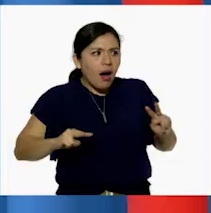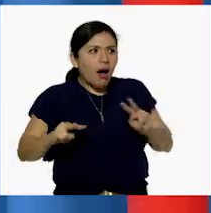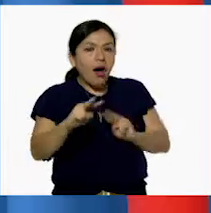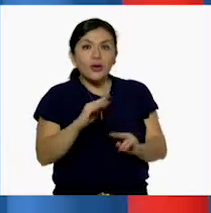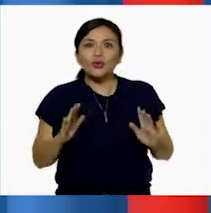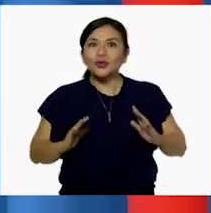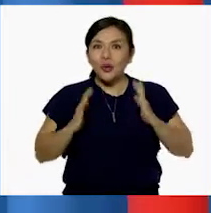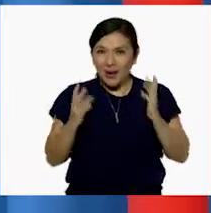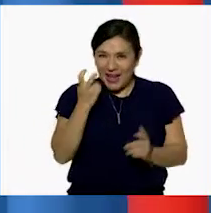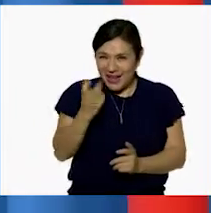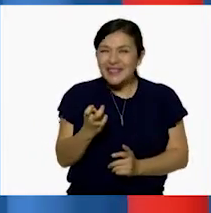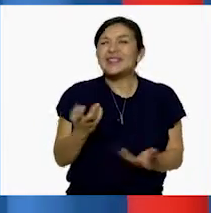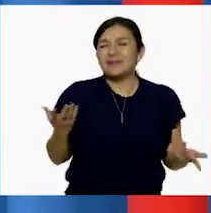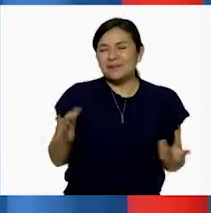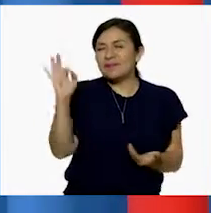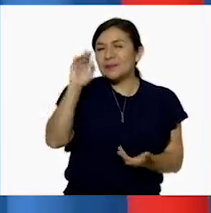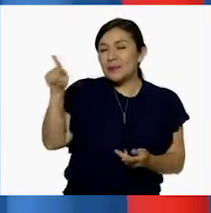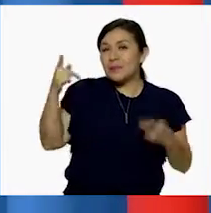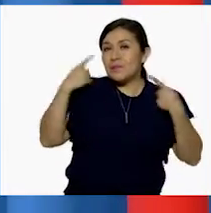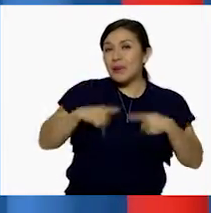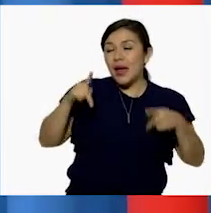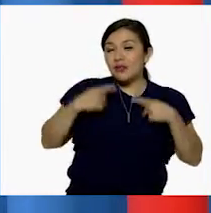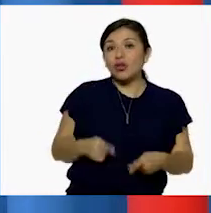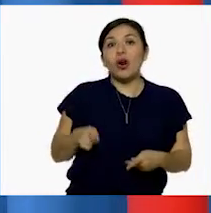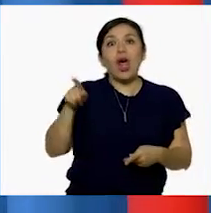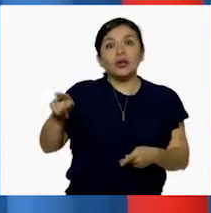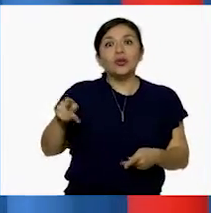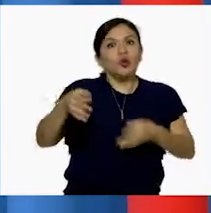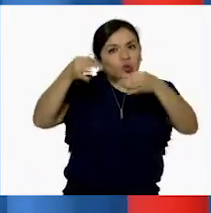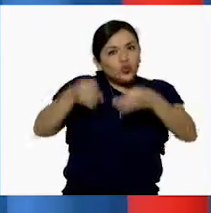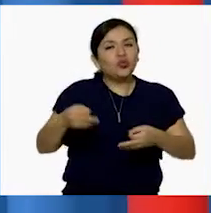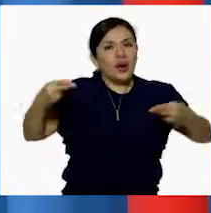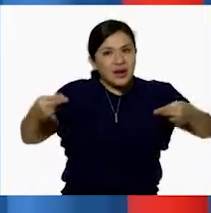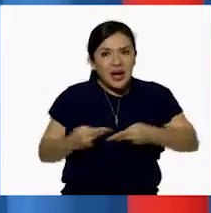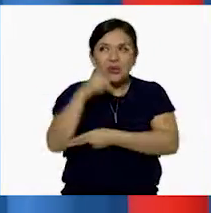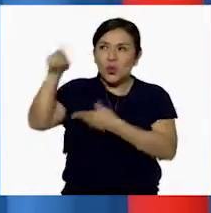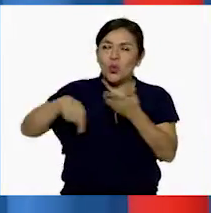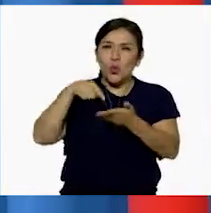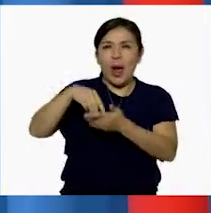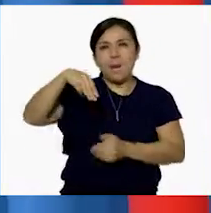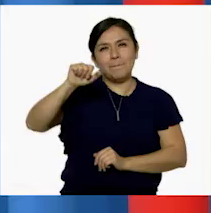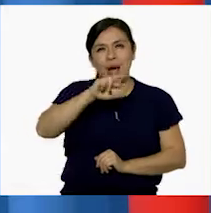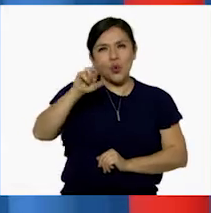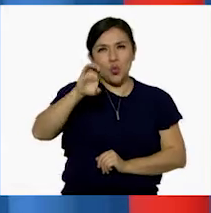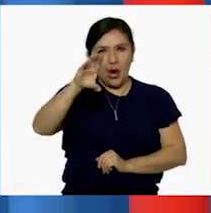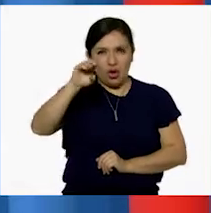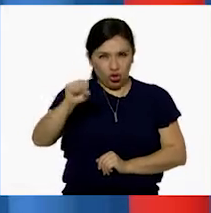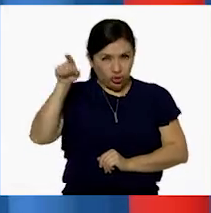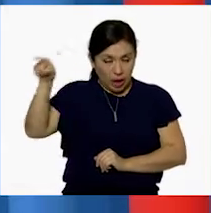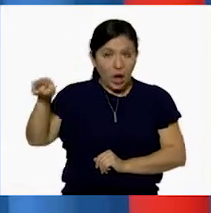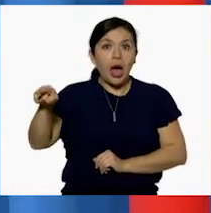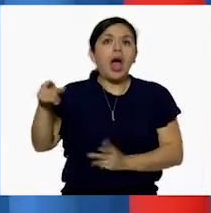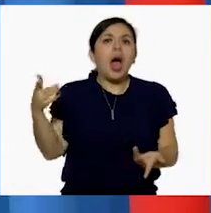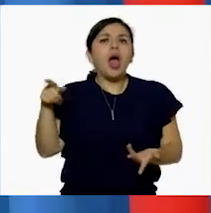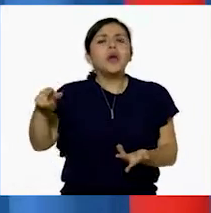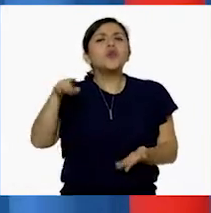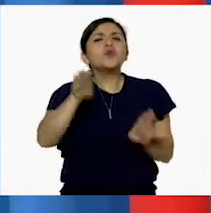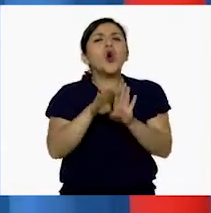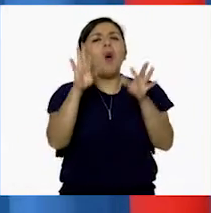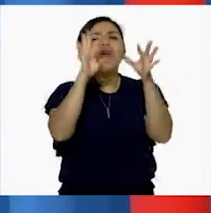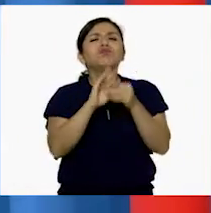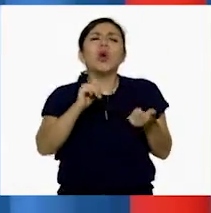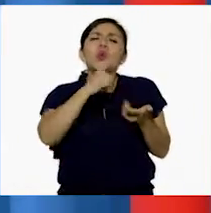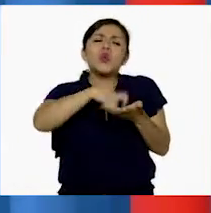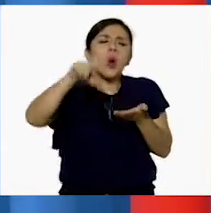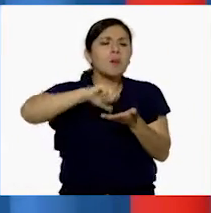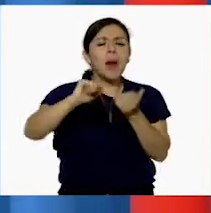obviamente. Seguro que si el narrador hubiera sido marrakechí, es decir, alguien nacido en Marrakech, la manera de contar las